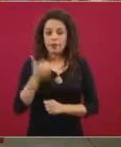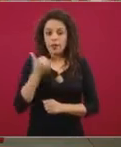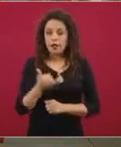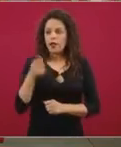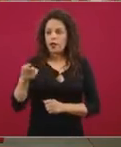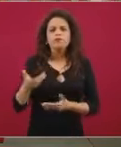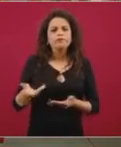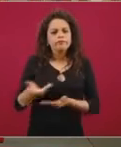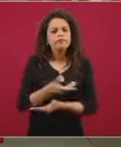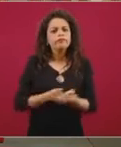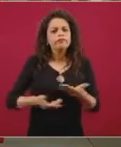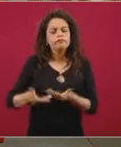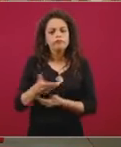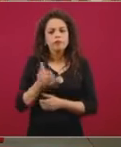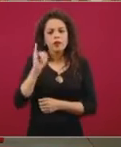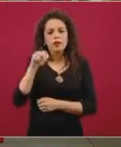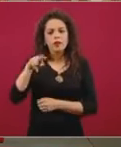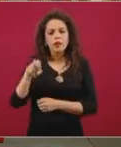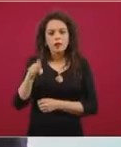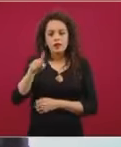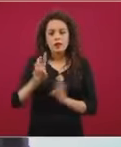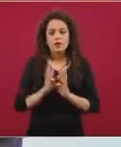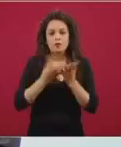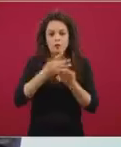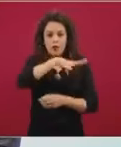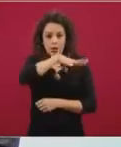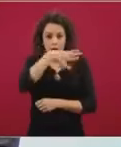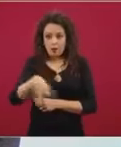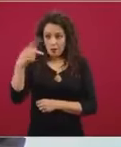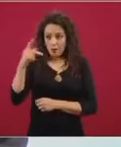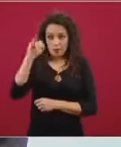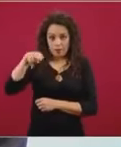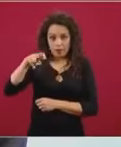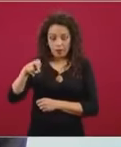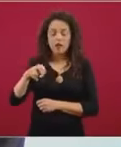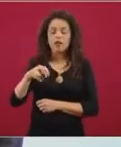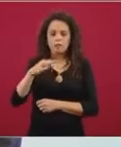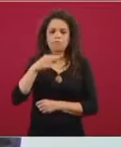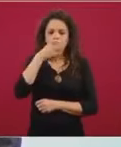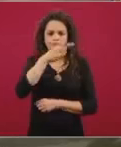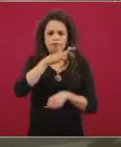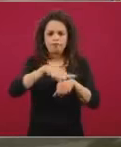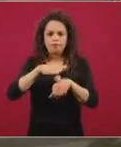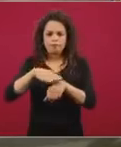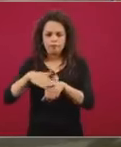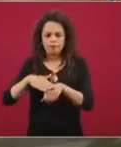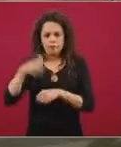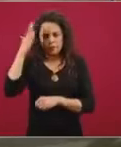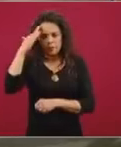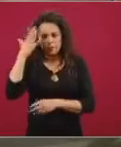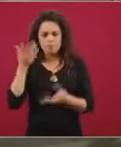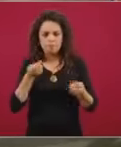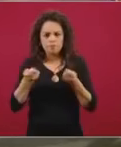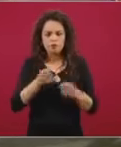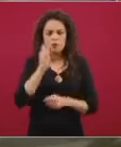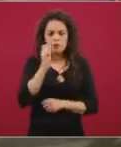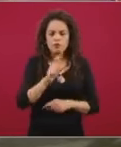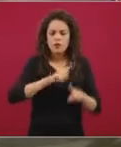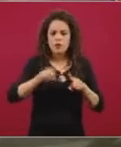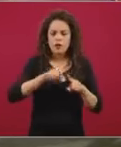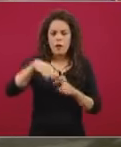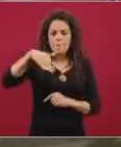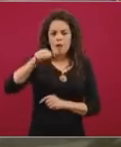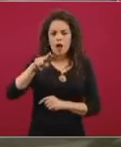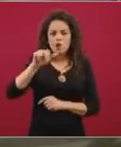fue precisamente el Consejo General del INE mandató la realización de una serie de manuales de procedimientos que